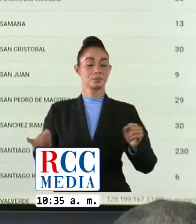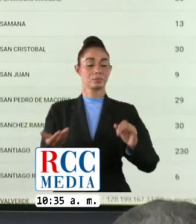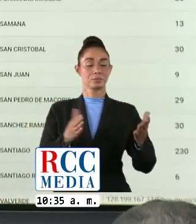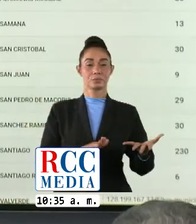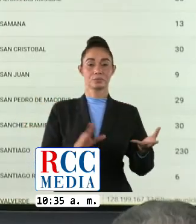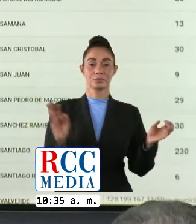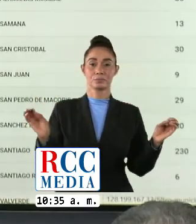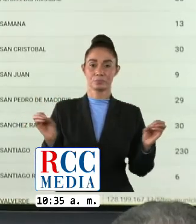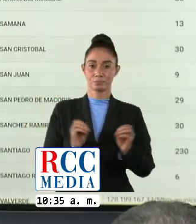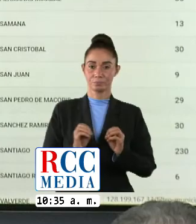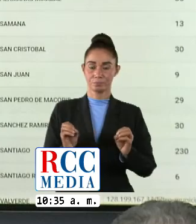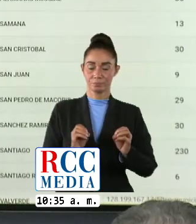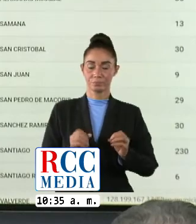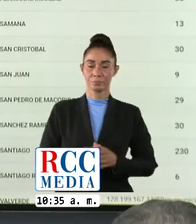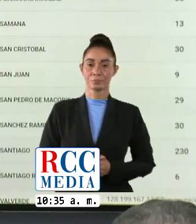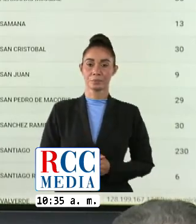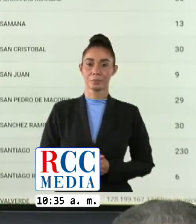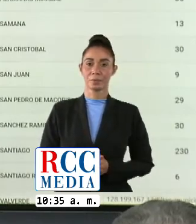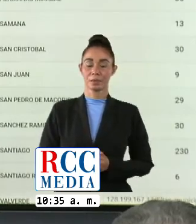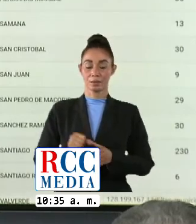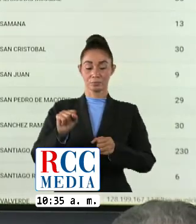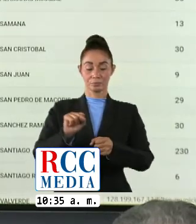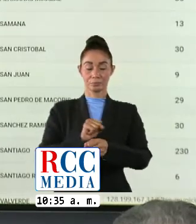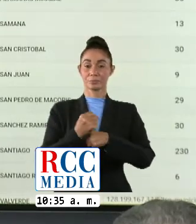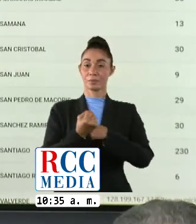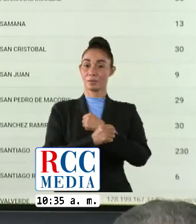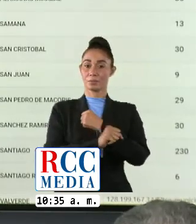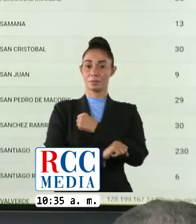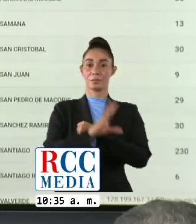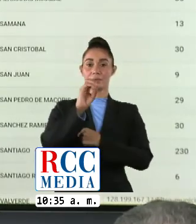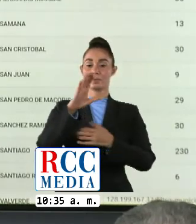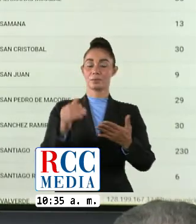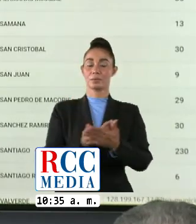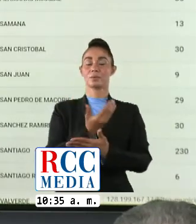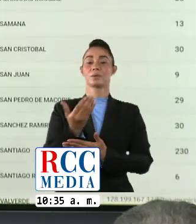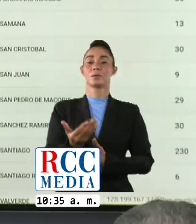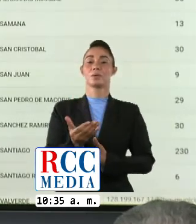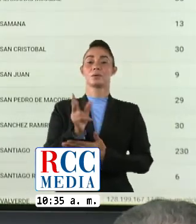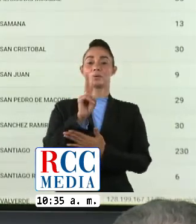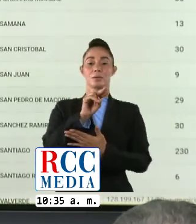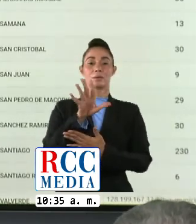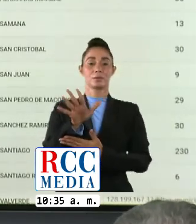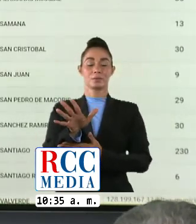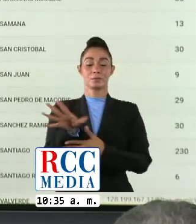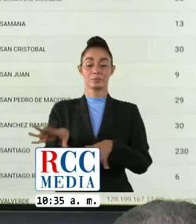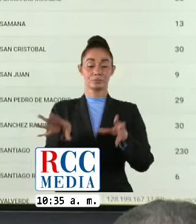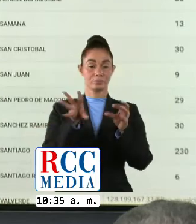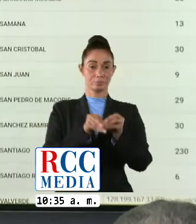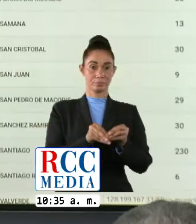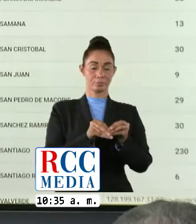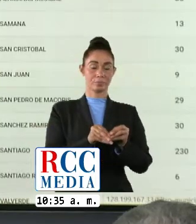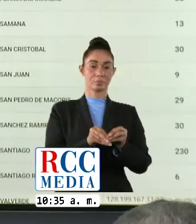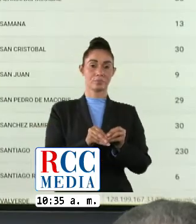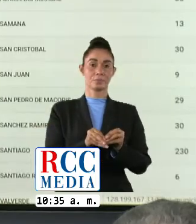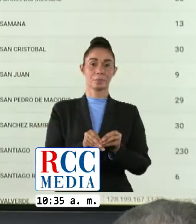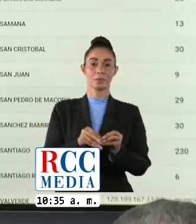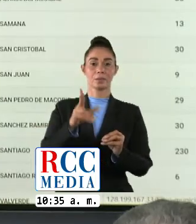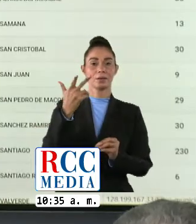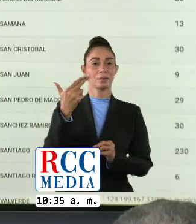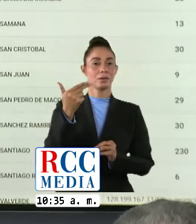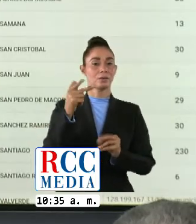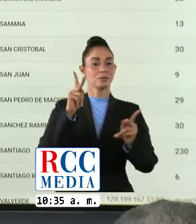0 fallecimientos. Samaná, 0 casos nuevos, 25 acumulados,